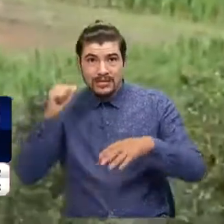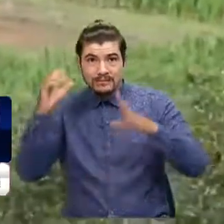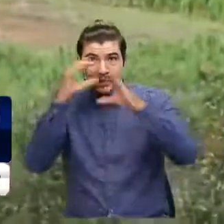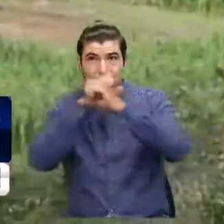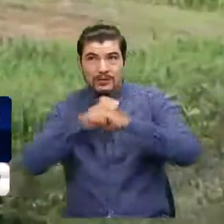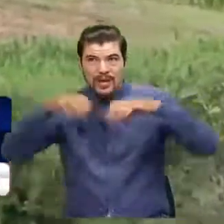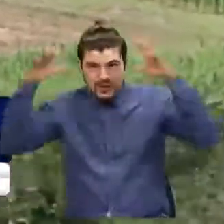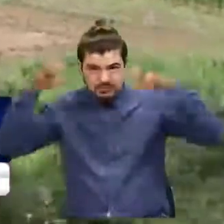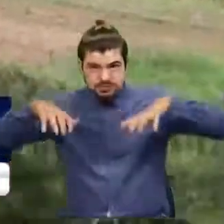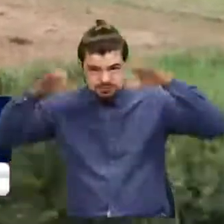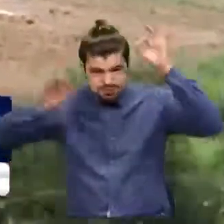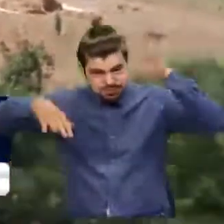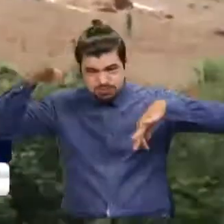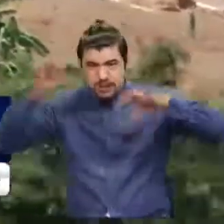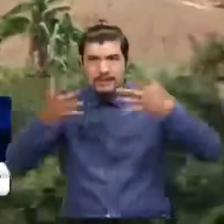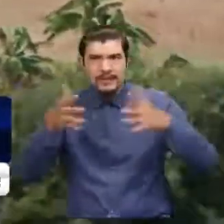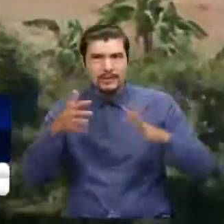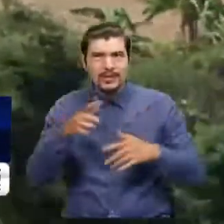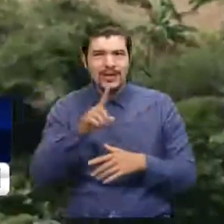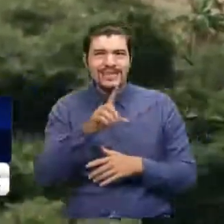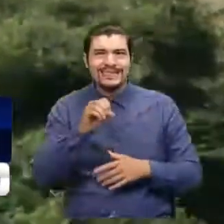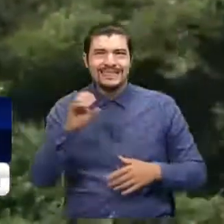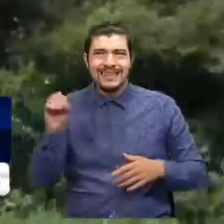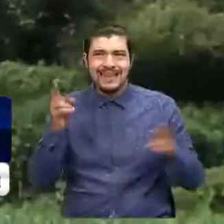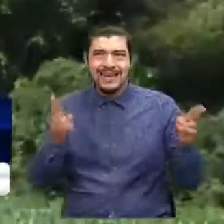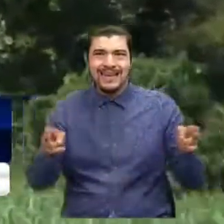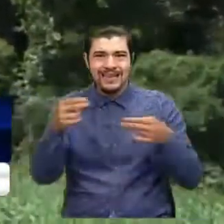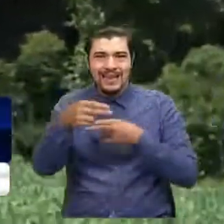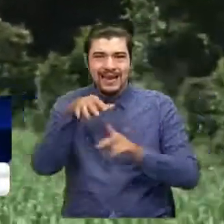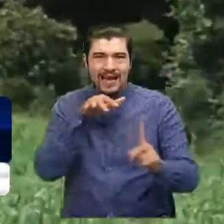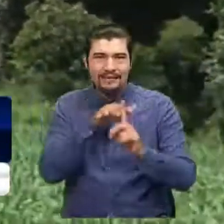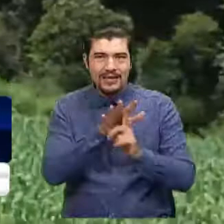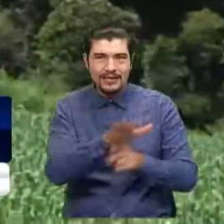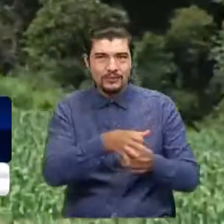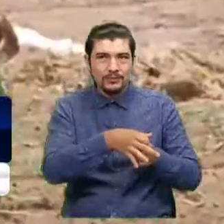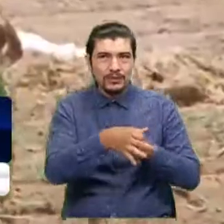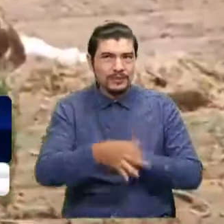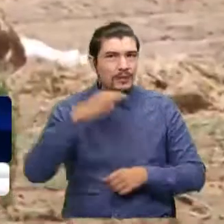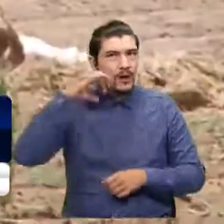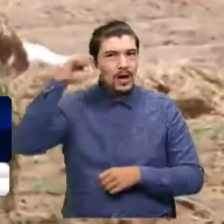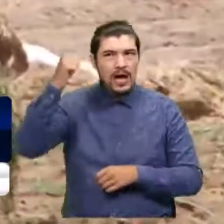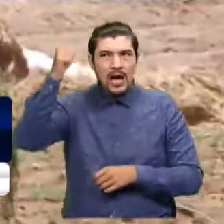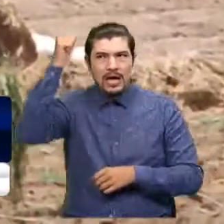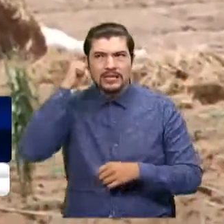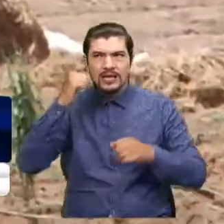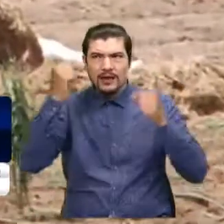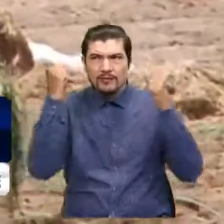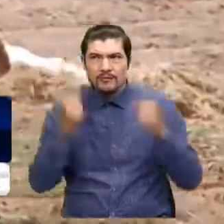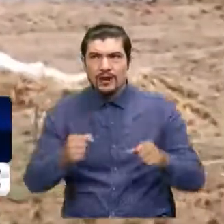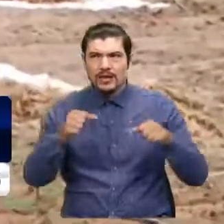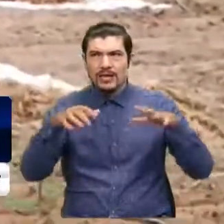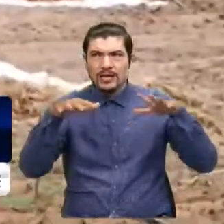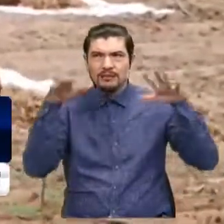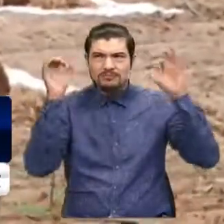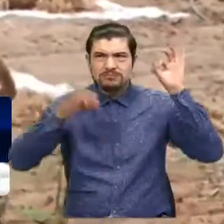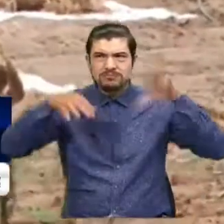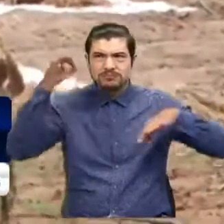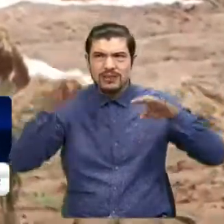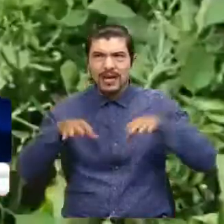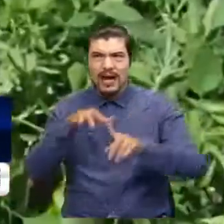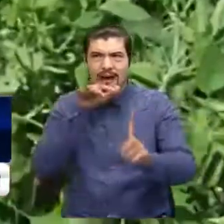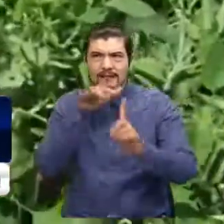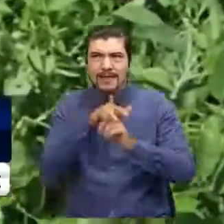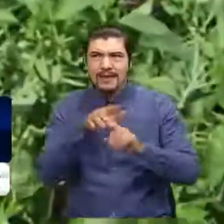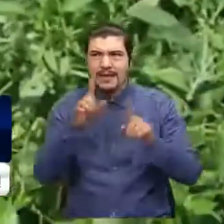por lo menos 100 hectáreas resultaron afectadas en la vereda santa lucia de ocaña tras el fuerte aguacero con granizo incluido que arrasó con los cultivos y afectó